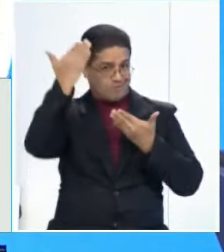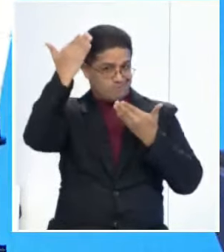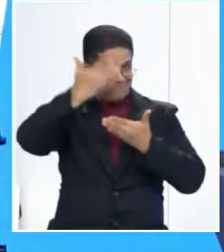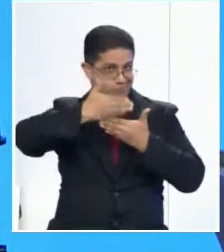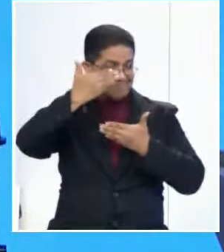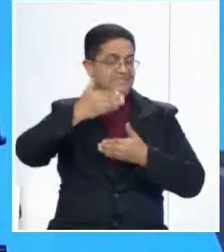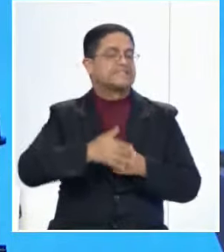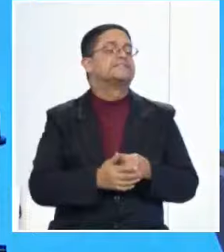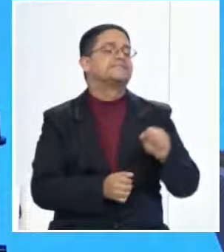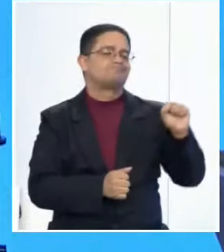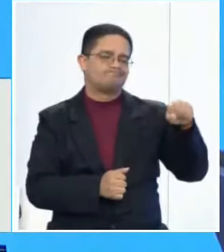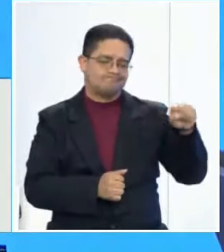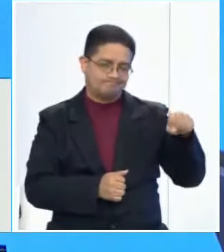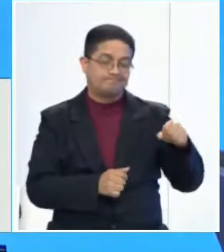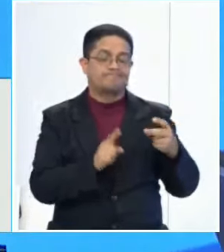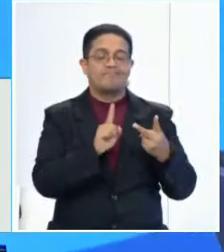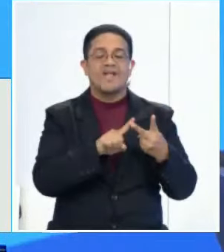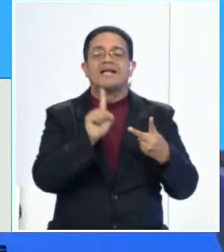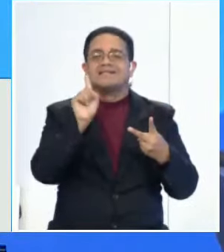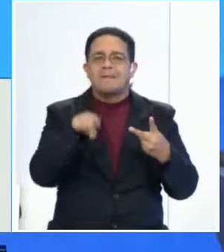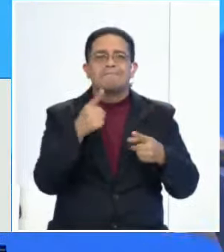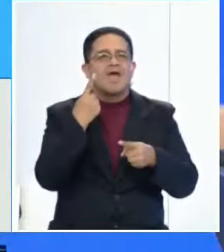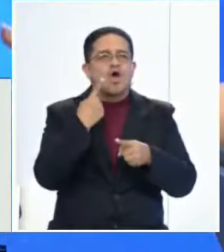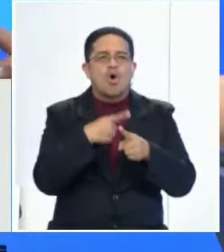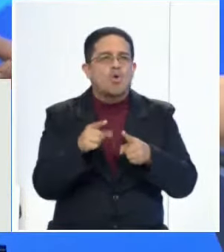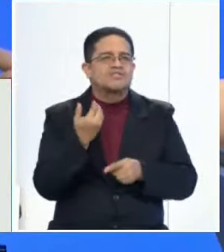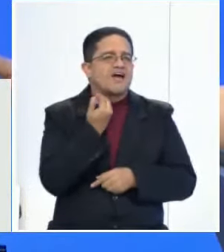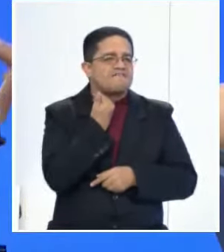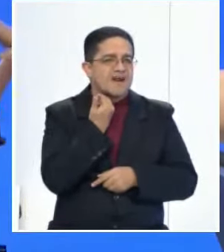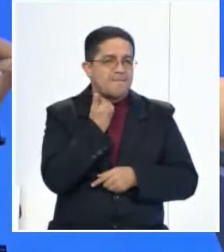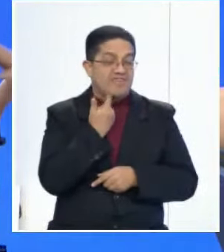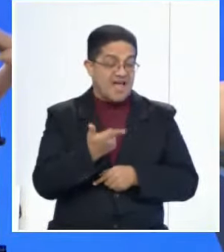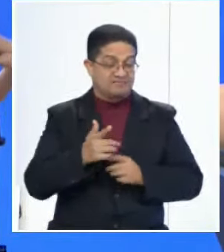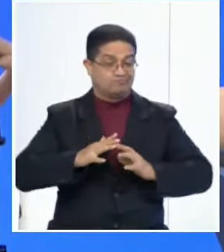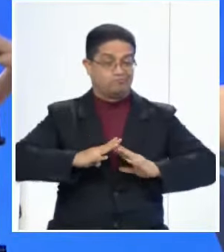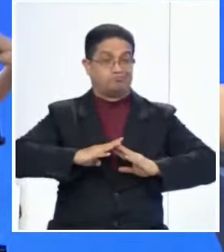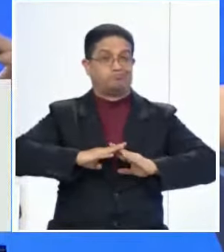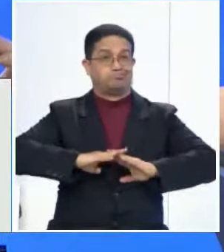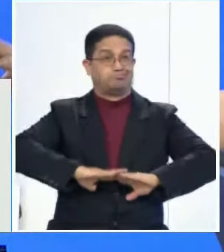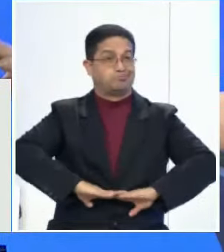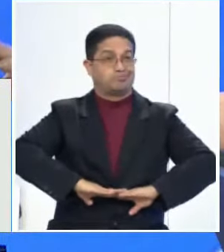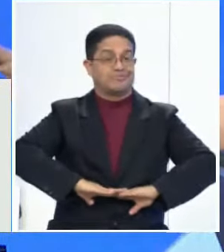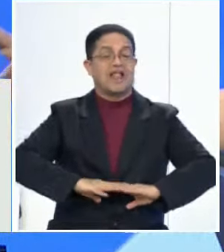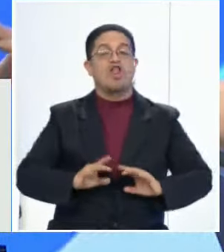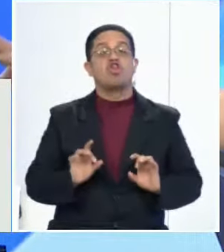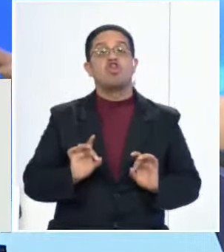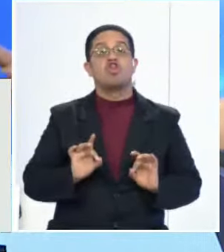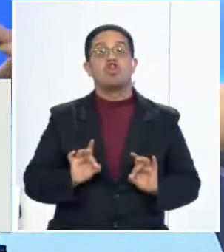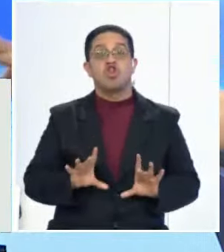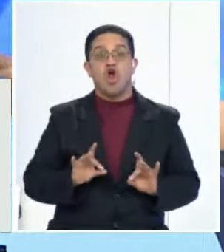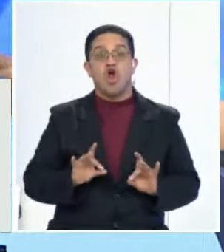Y para mencionar otra patología muy importante y común dentro del piso pélvico, es el dolor pélvico crónico, que esto es